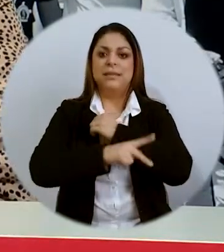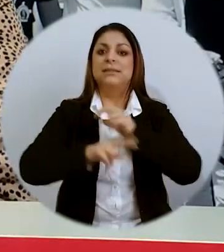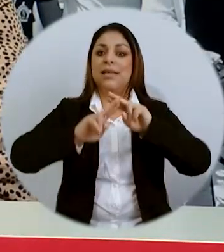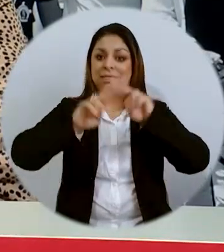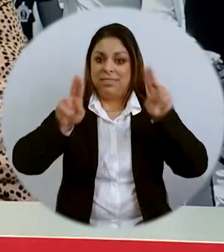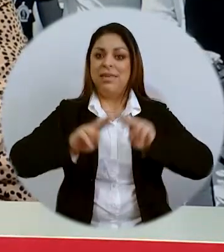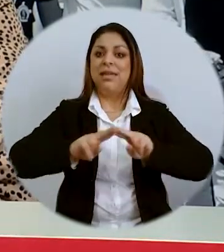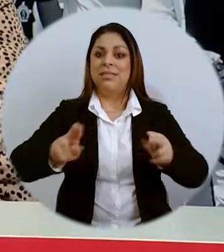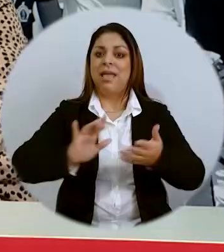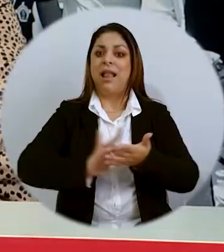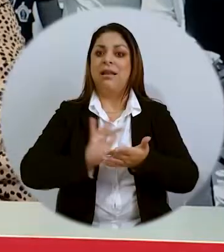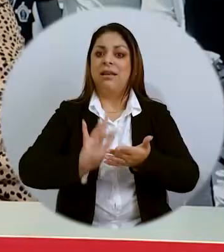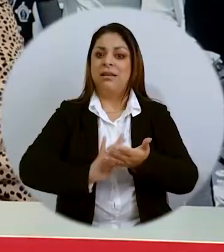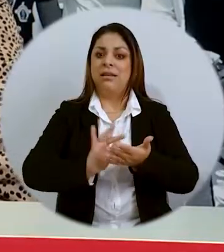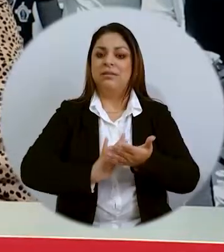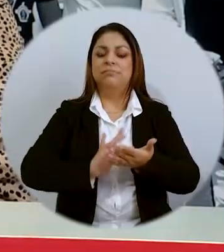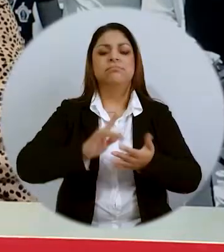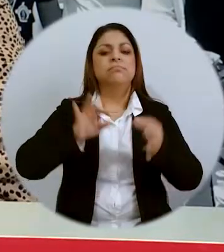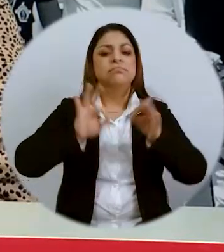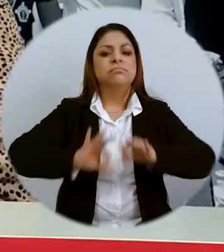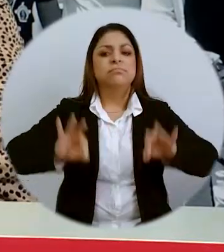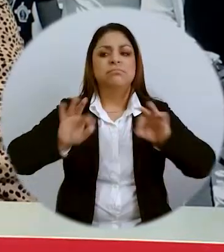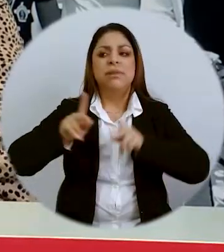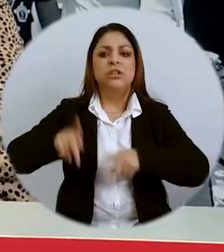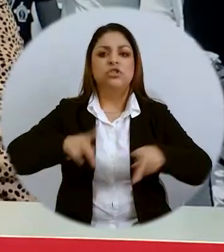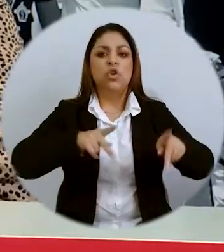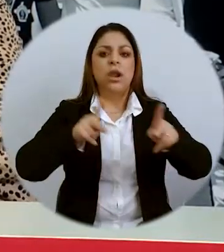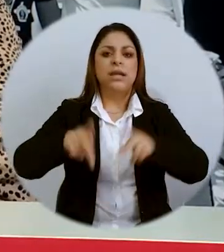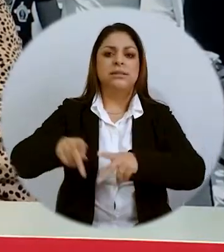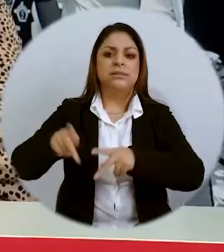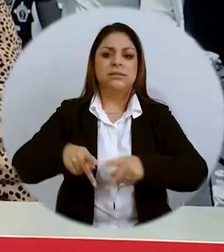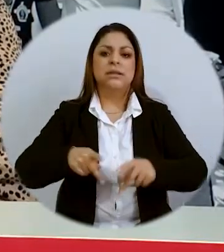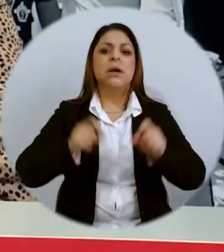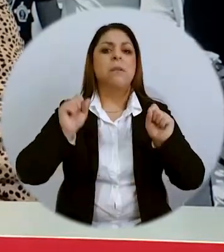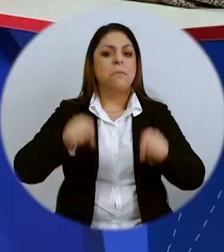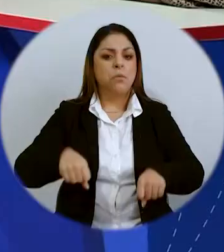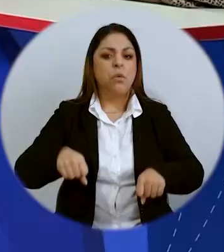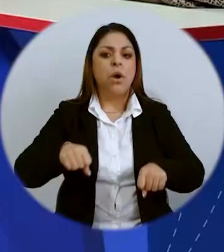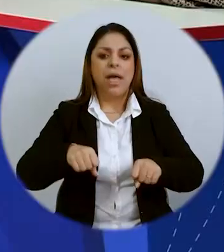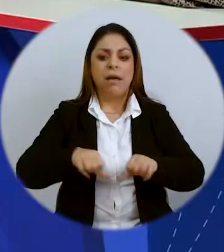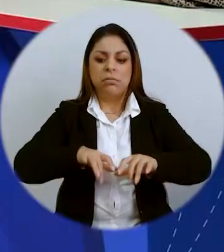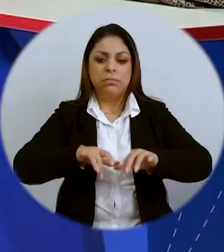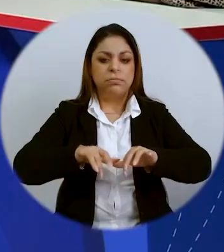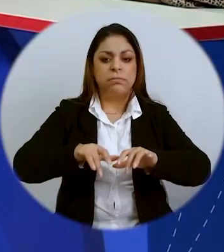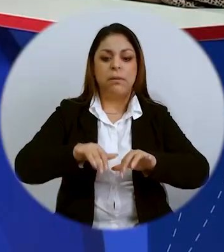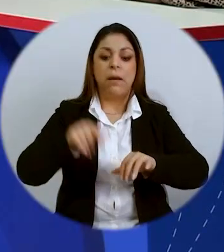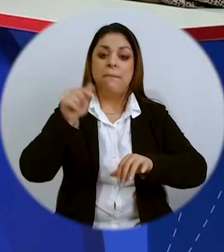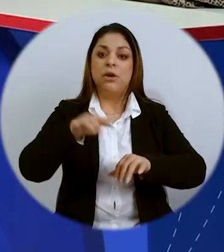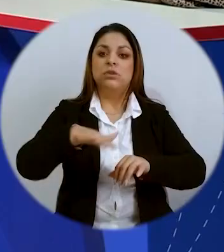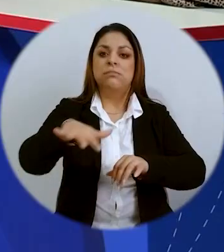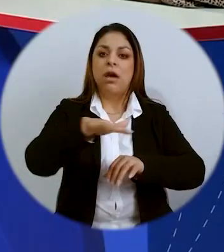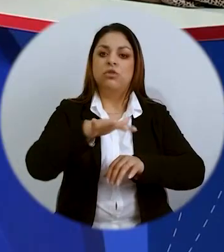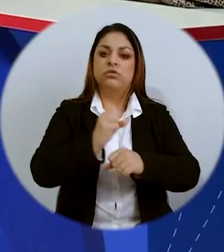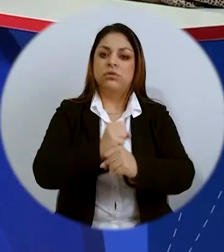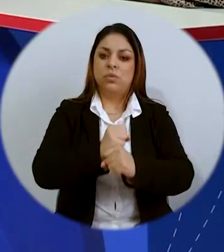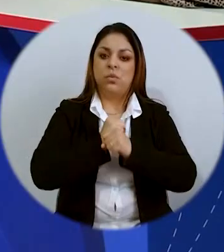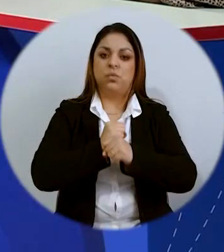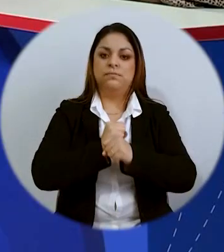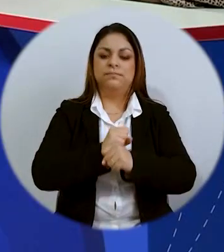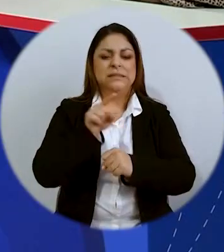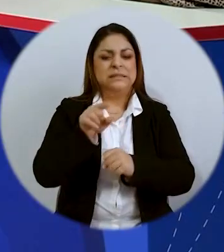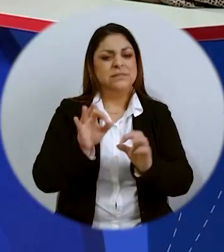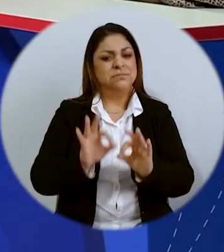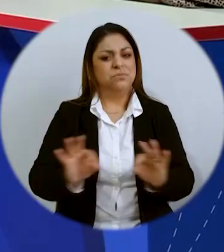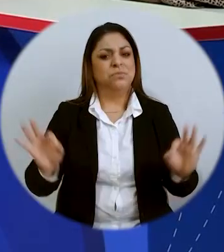importante que las personas ciudadanas puedan navegar en un espacio ciberseguro, Y eso es